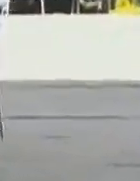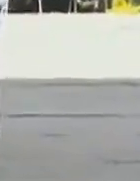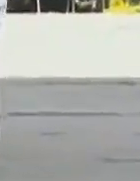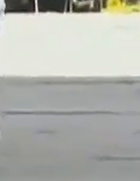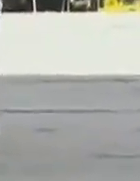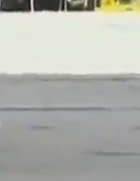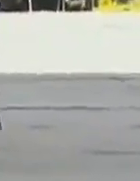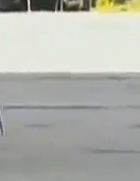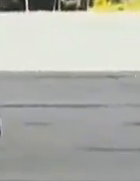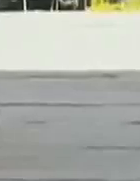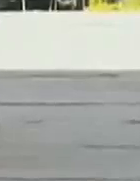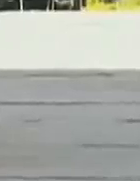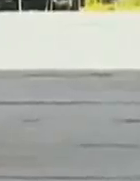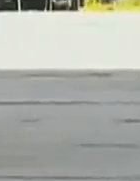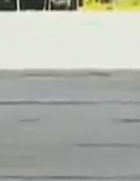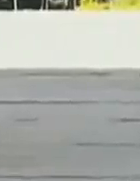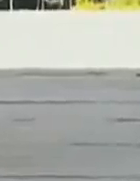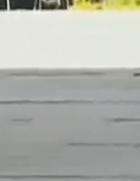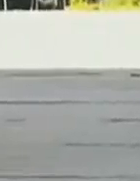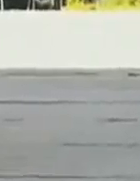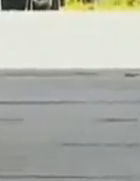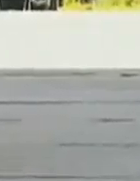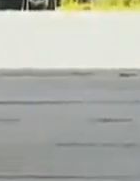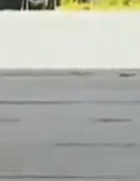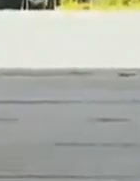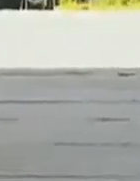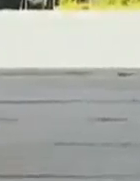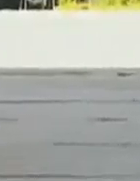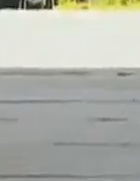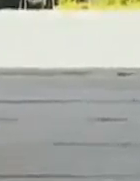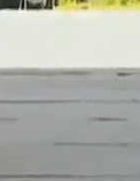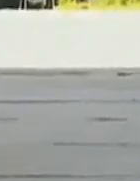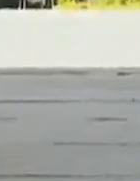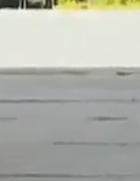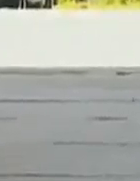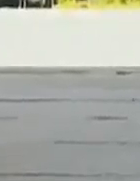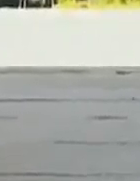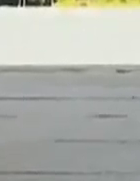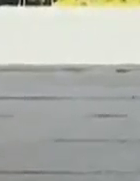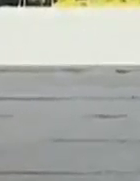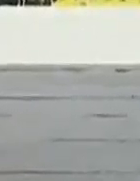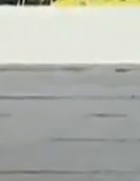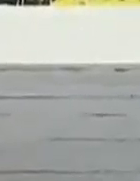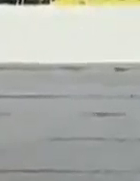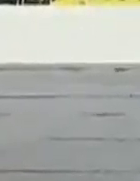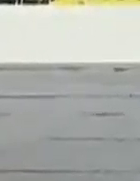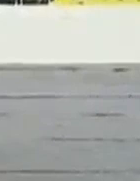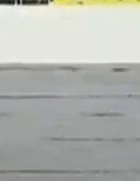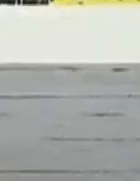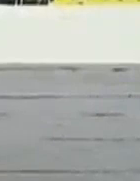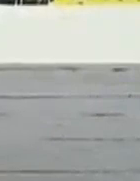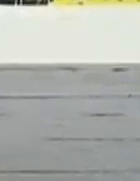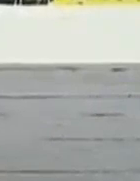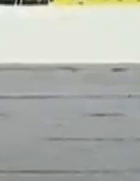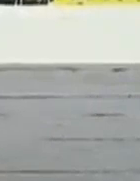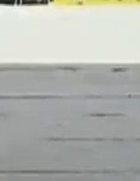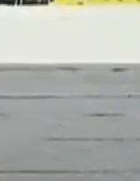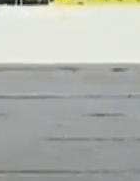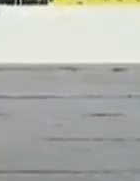Bolívar, aquí estamos tus hijos, tus soldados, que hemos tomado tu camino, bandera y